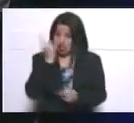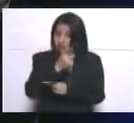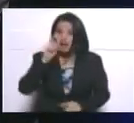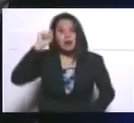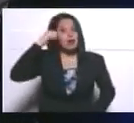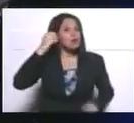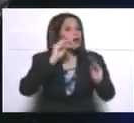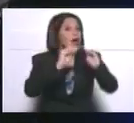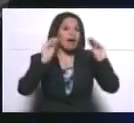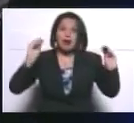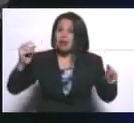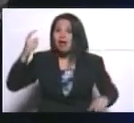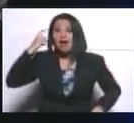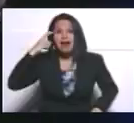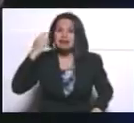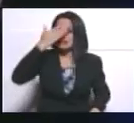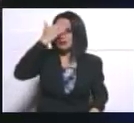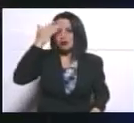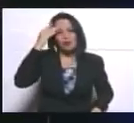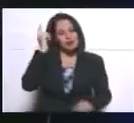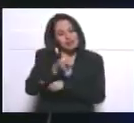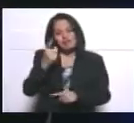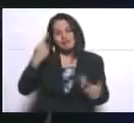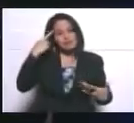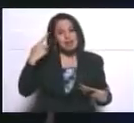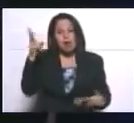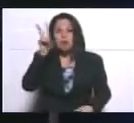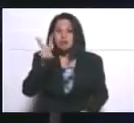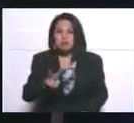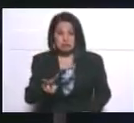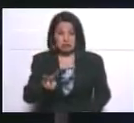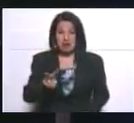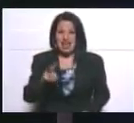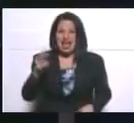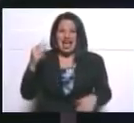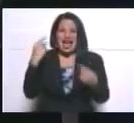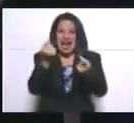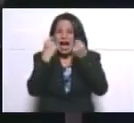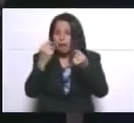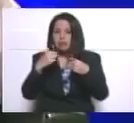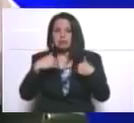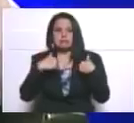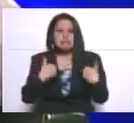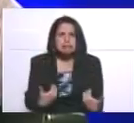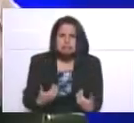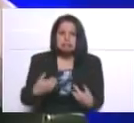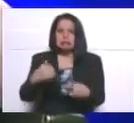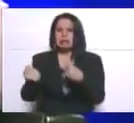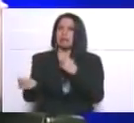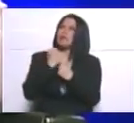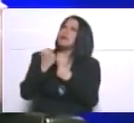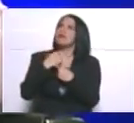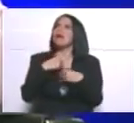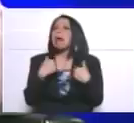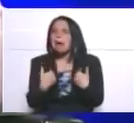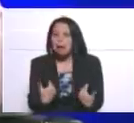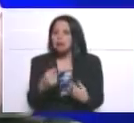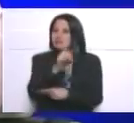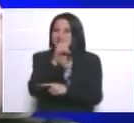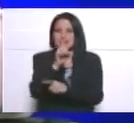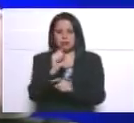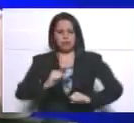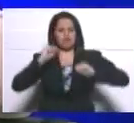recordárselo. Bueno, pero el pueblo venezolano jamás se ha rendido, a pesar de que en esos momentos fue derrotado, en los años 60, en los años